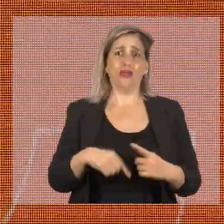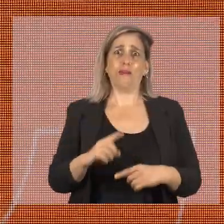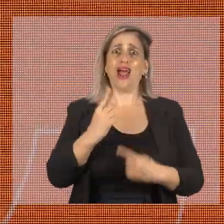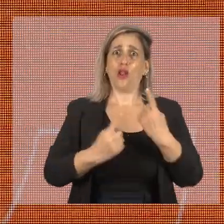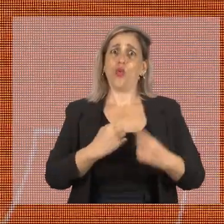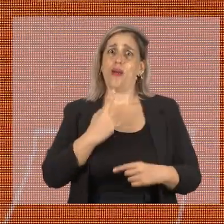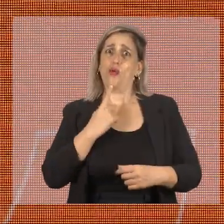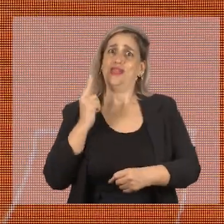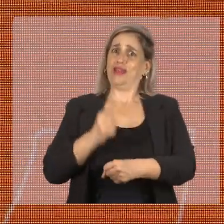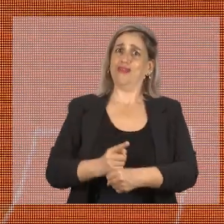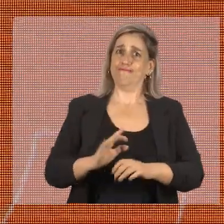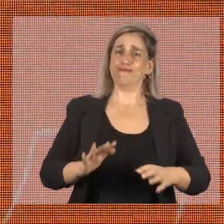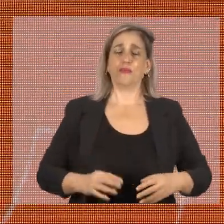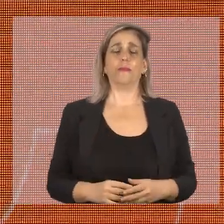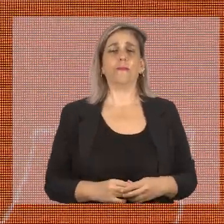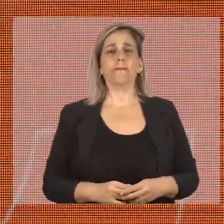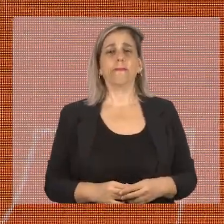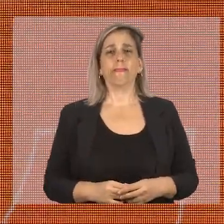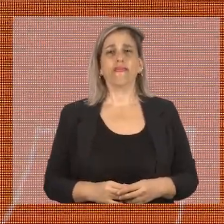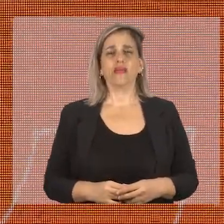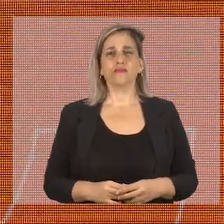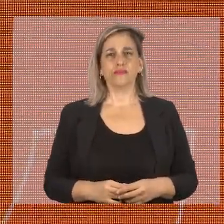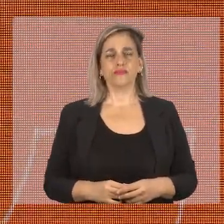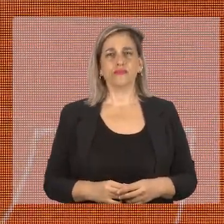de determinadas políticas.